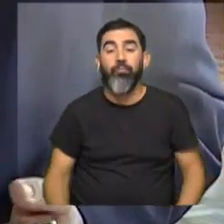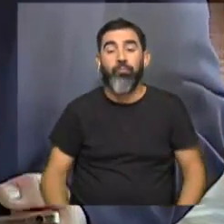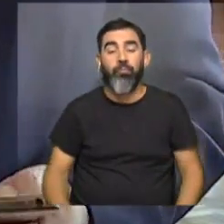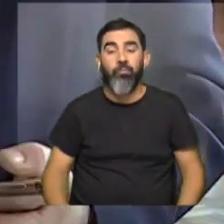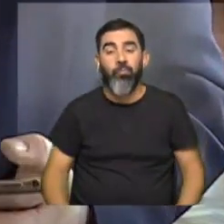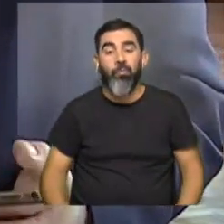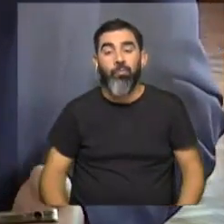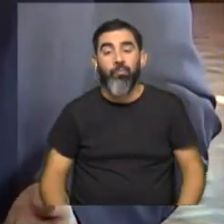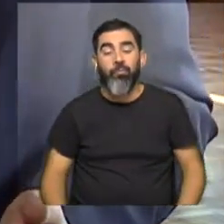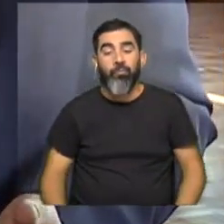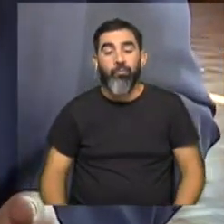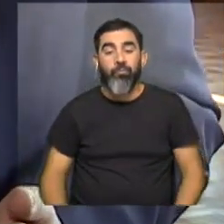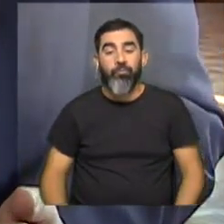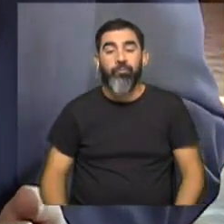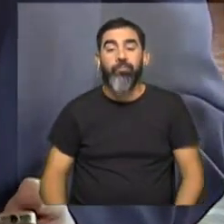Luca. Bienvenido. Adelante.